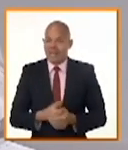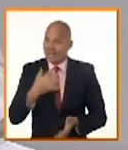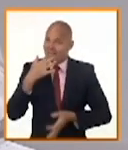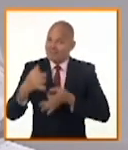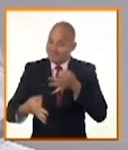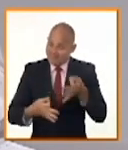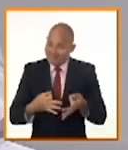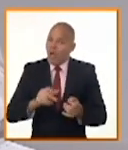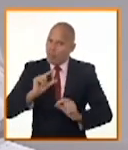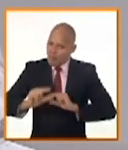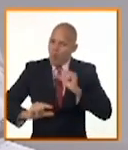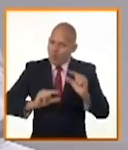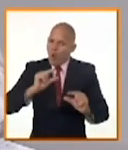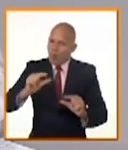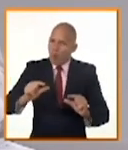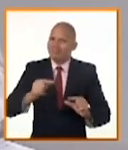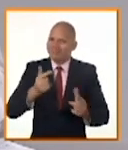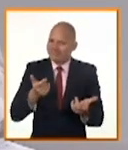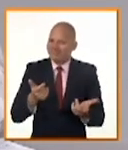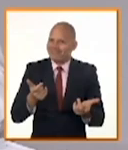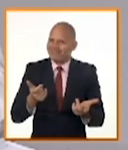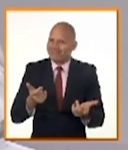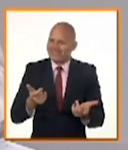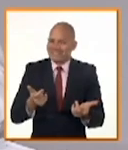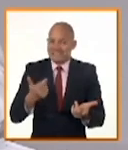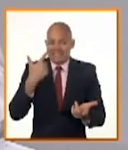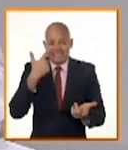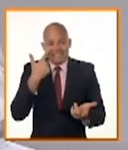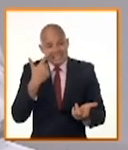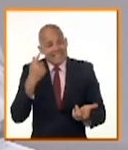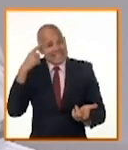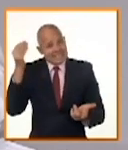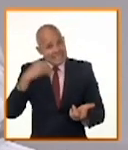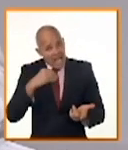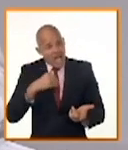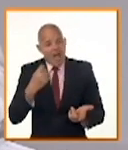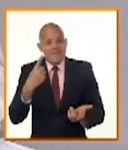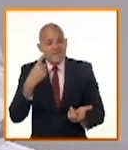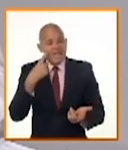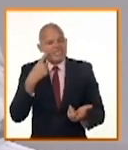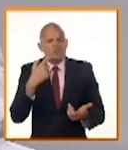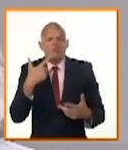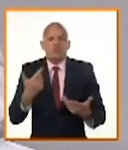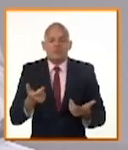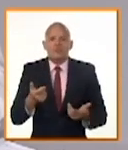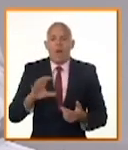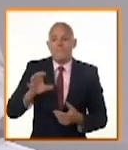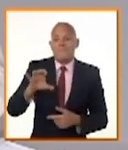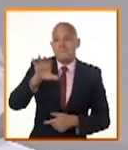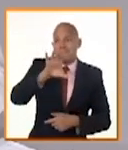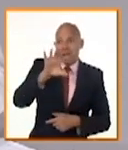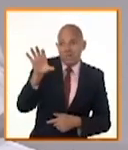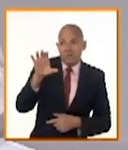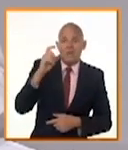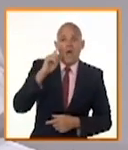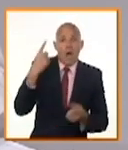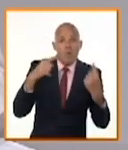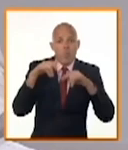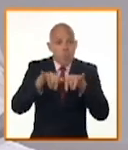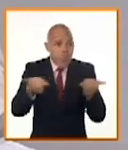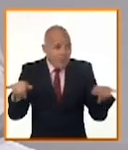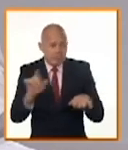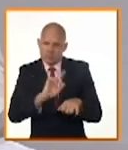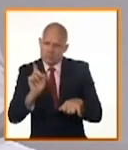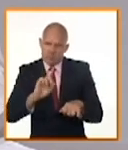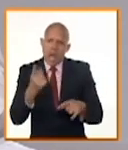del proceso gradual también tendremos que ir a crear condiciones donde no tengamos condiciones y hacia eso también se está trabajando y se está